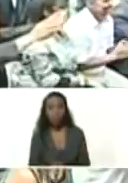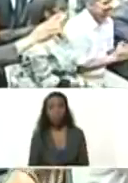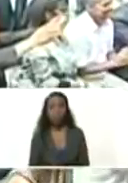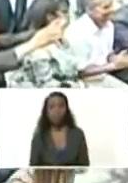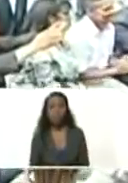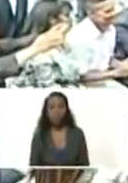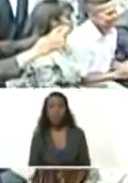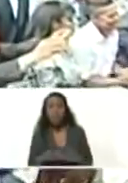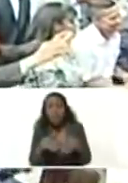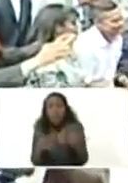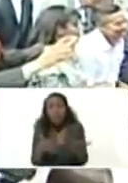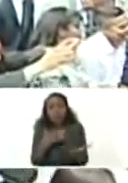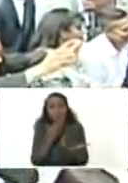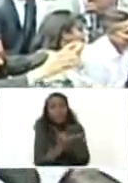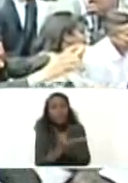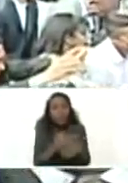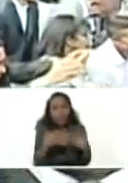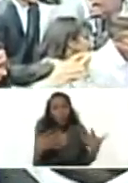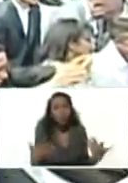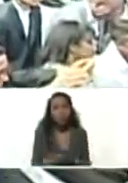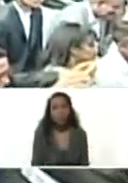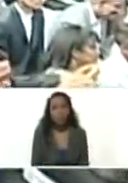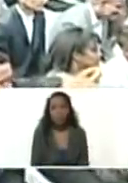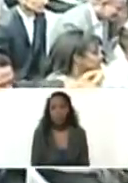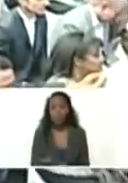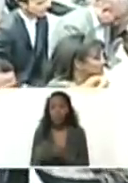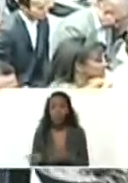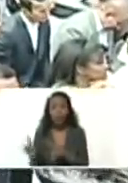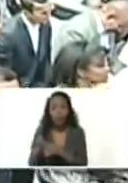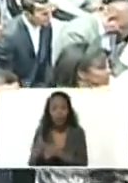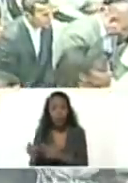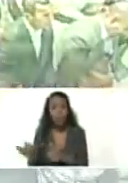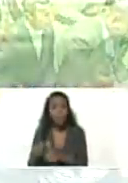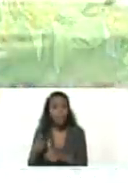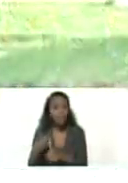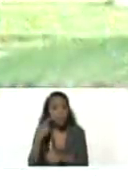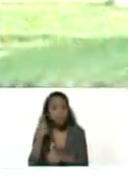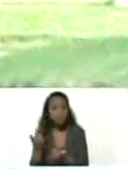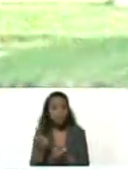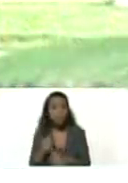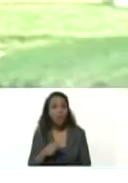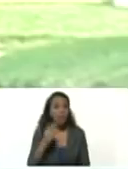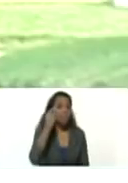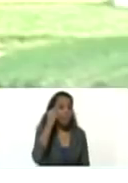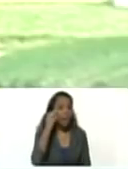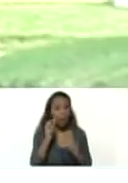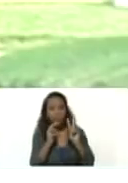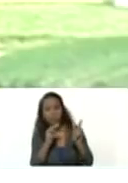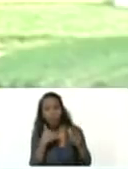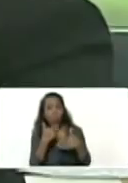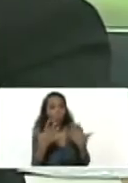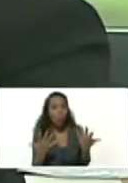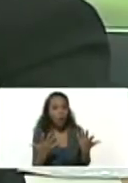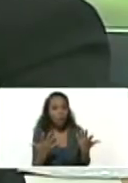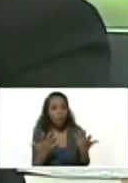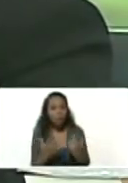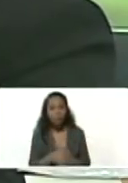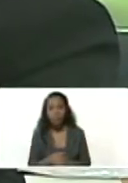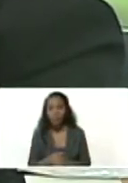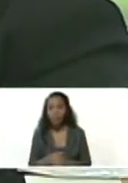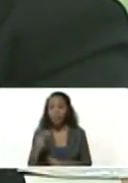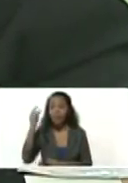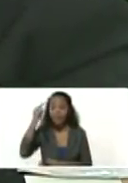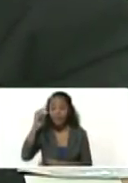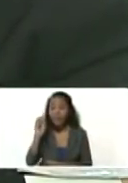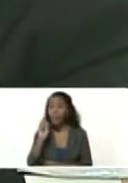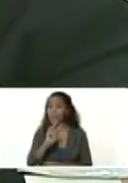Porque nunca los valores ni los principios están de más. ¿Tienen algún día visualizado ustedes? Sí, presidente. El día 26